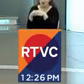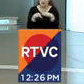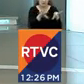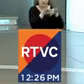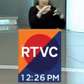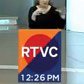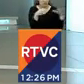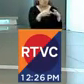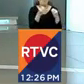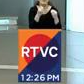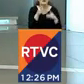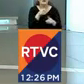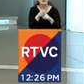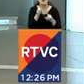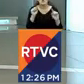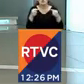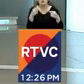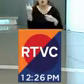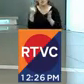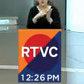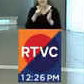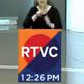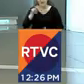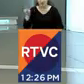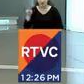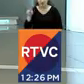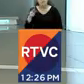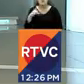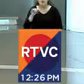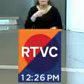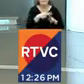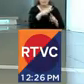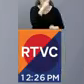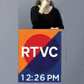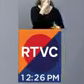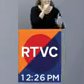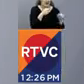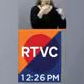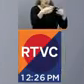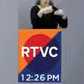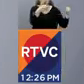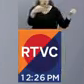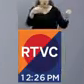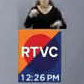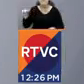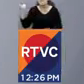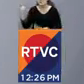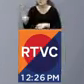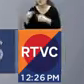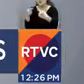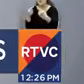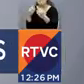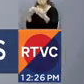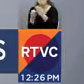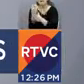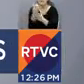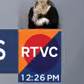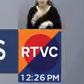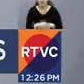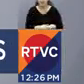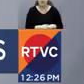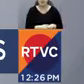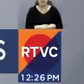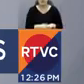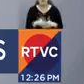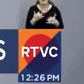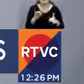verdes comenzarán ante Cortuluá y Millonarios visitará al Deportivo Pasto. El deseo del hincha verde se hizo realidad con el